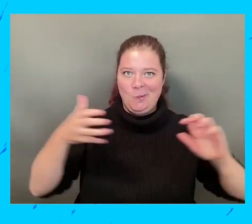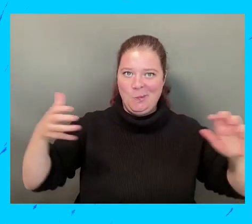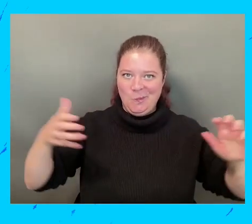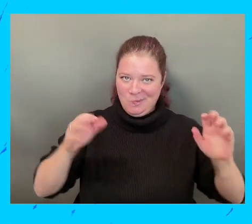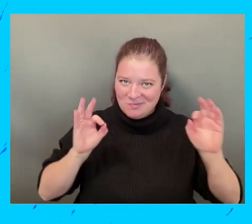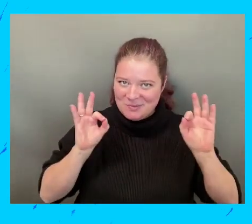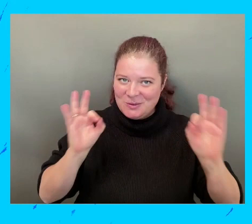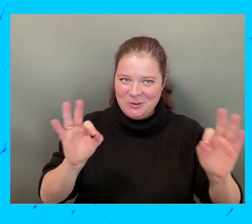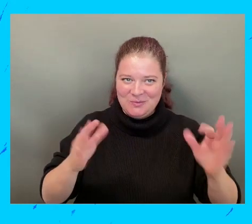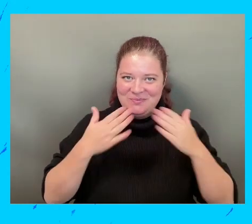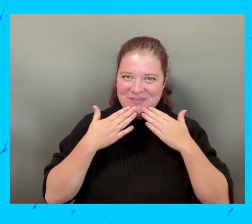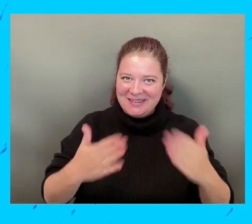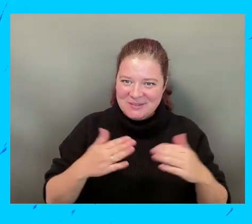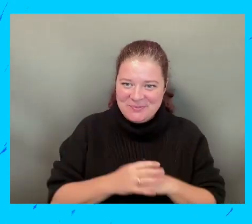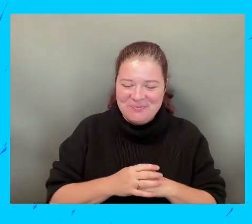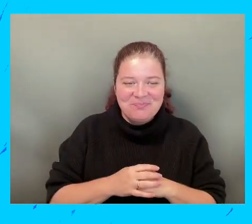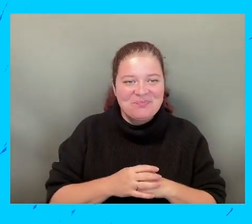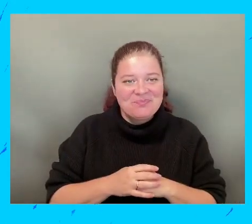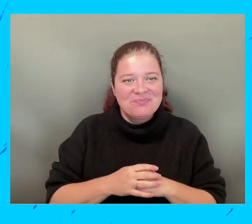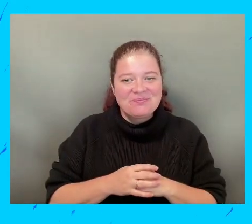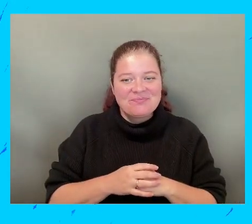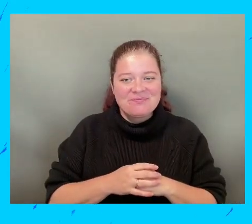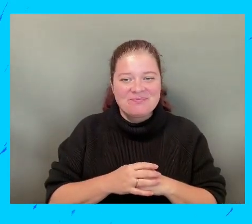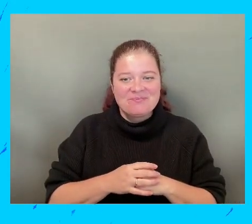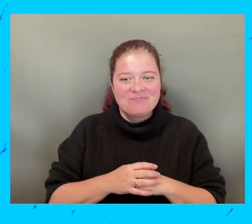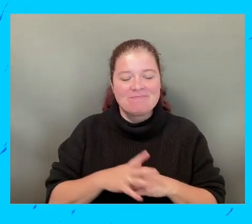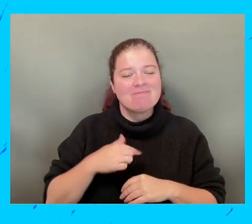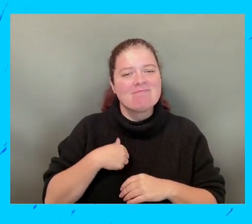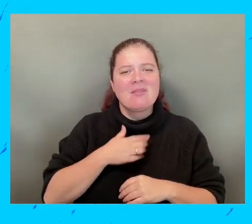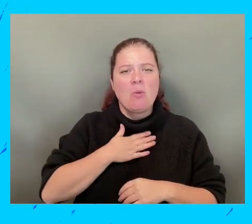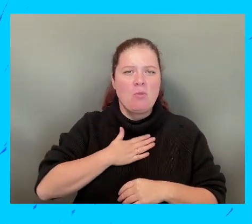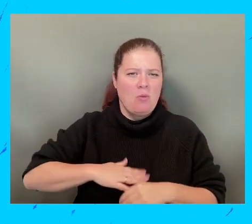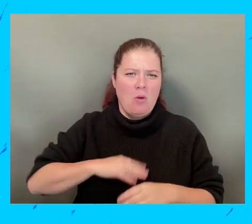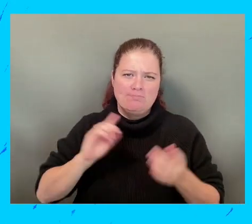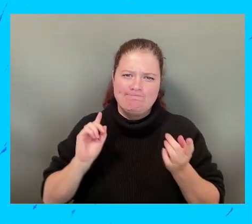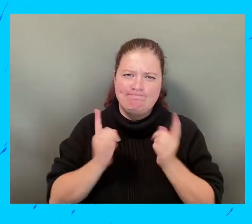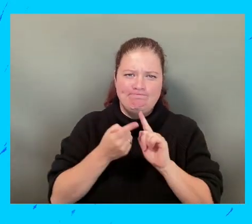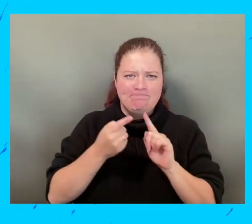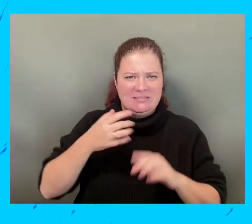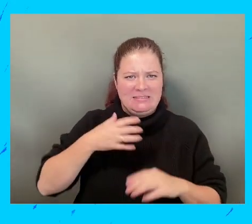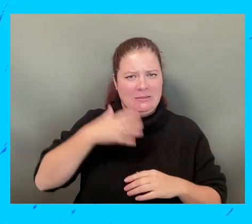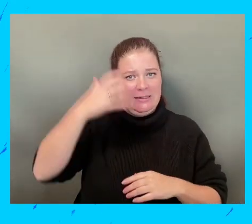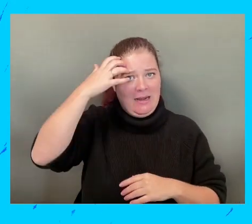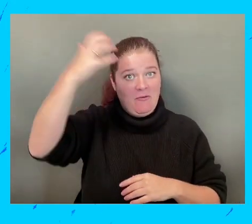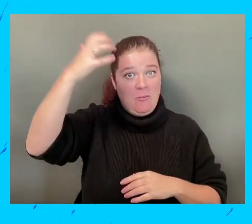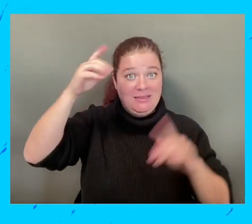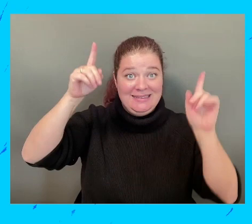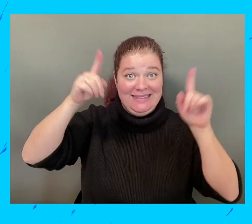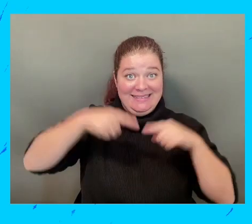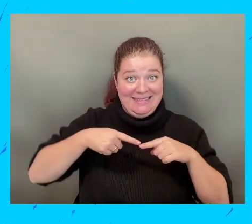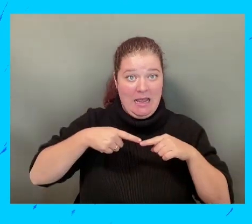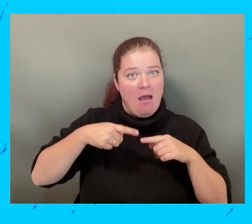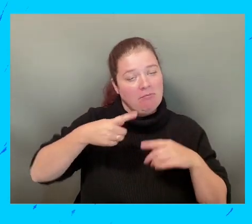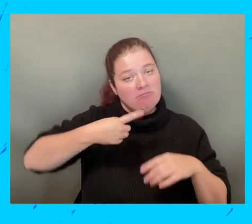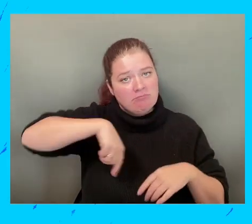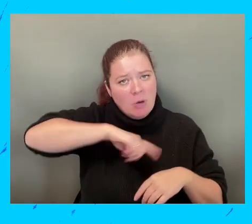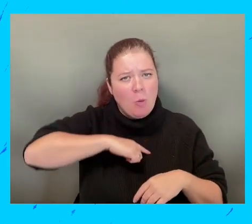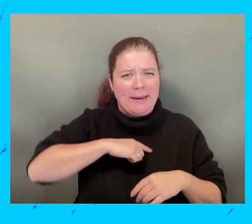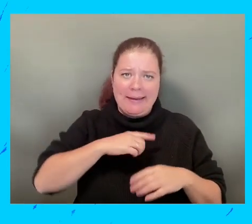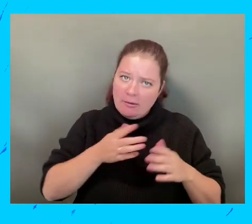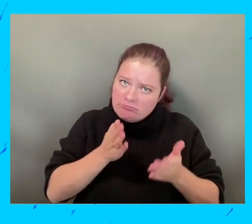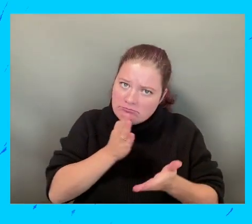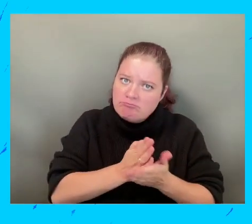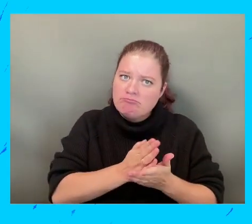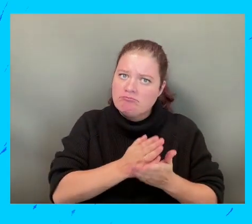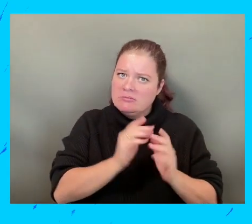Muy bien, mi nombre. Muchísimas gracias. Yo quisiera mencionar qué es lo que el gobierno de Inglés hace,